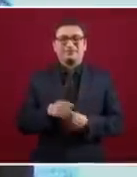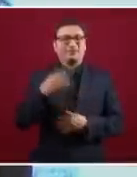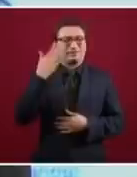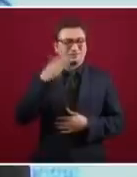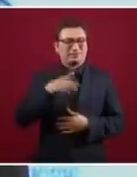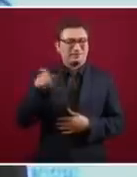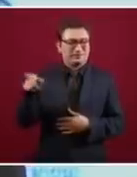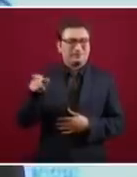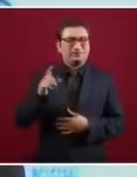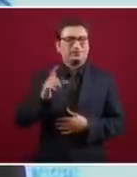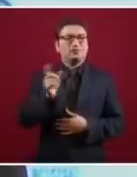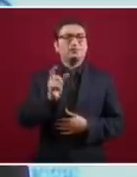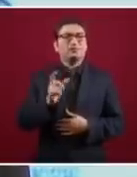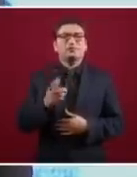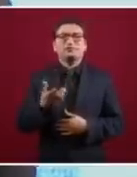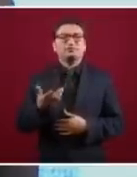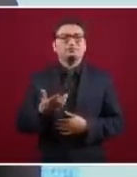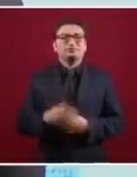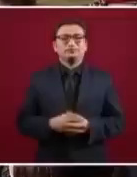cuándo